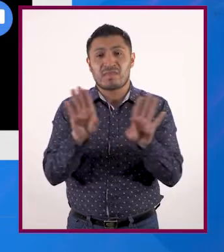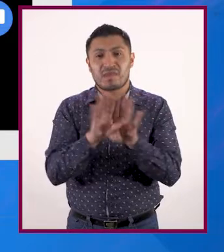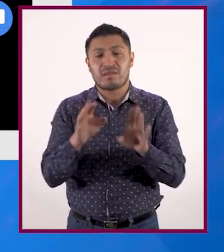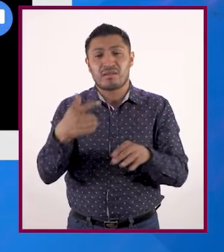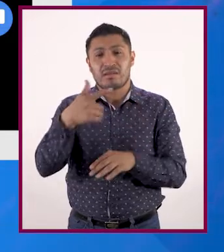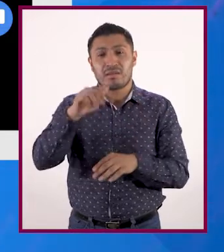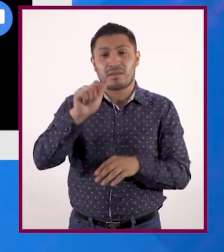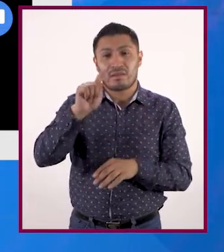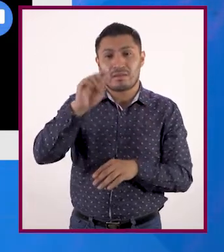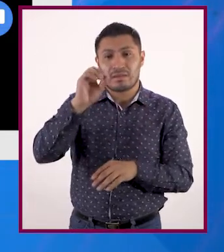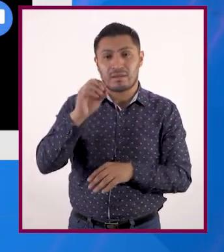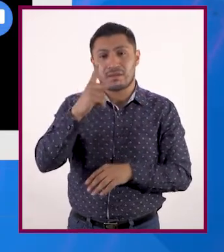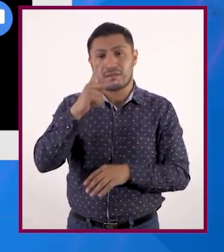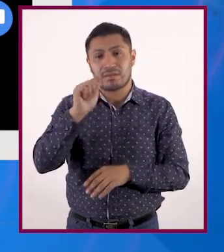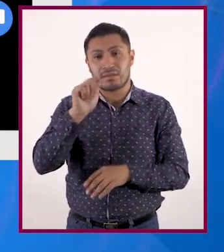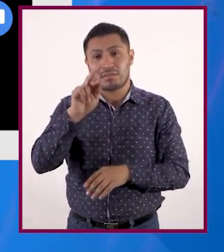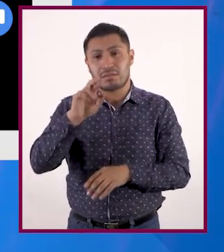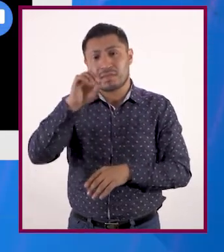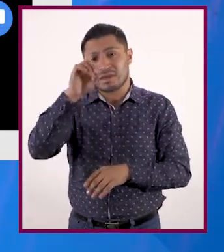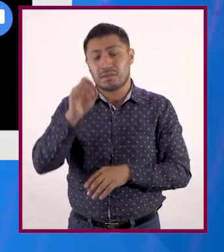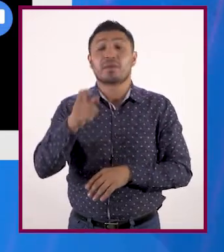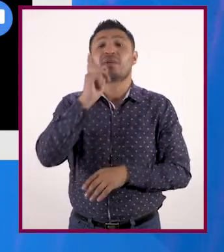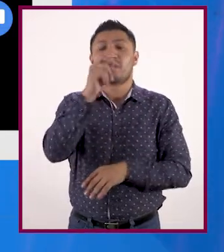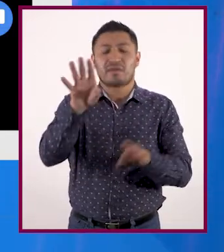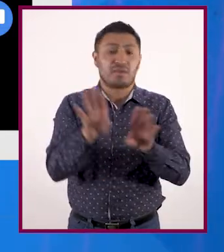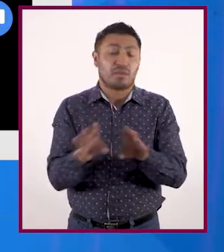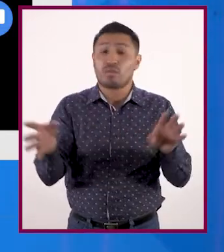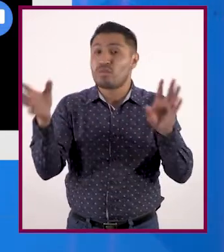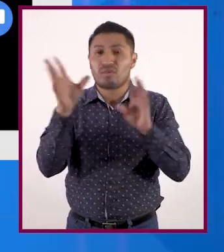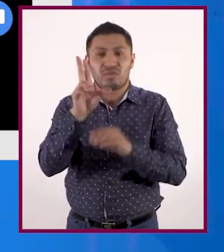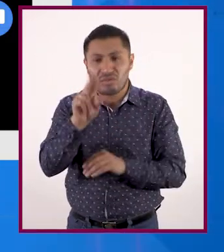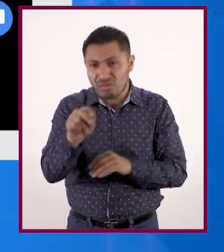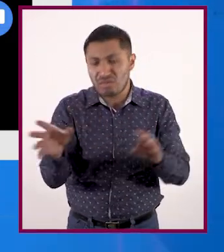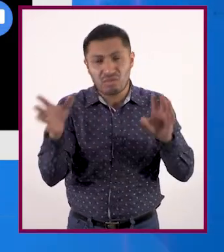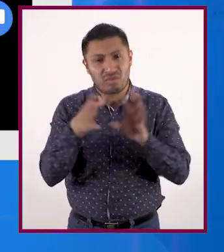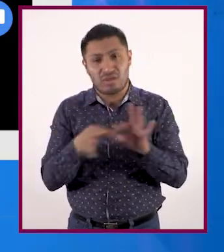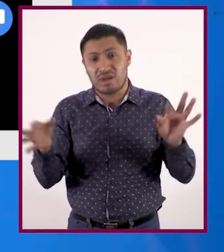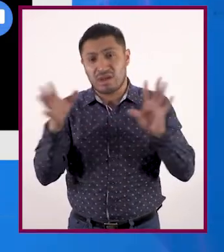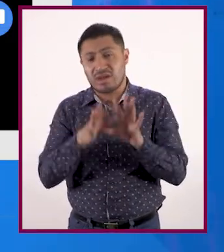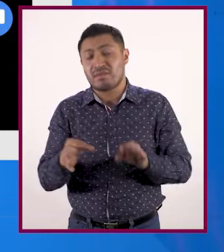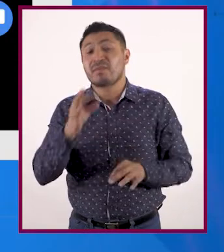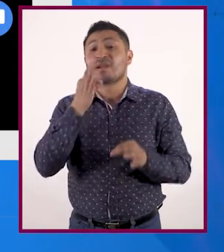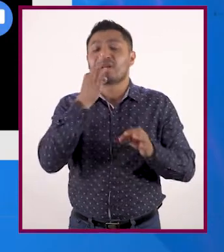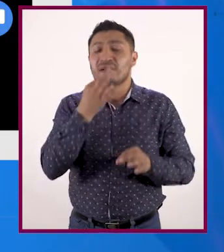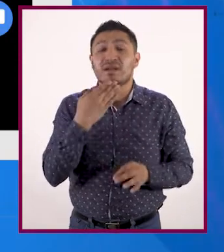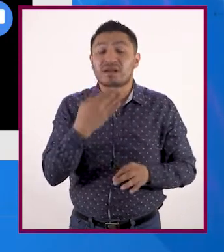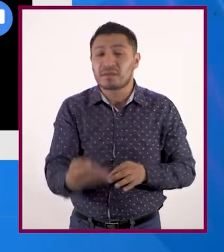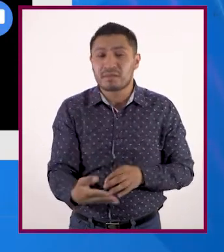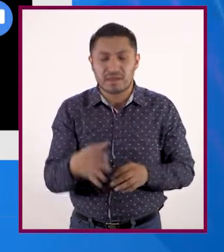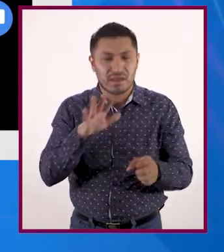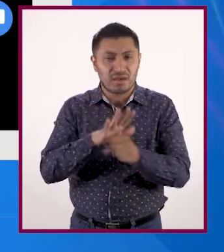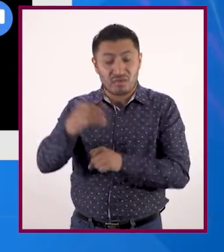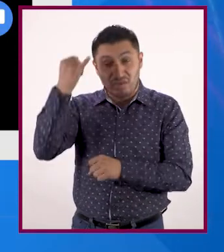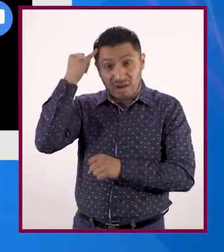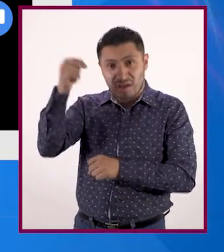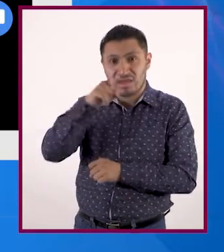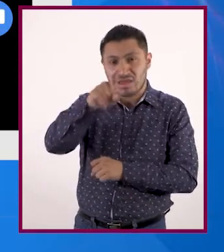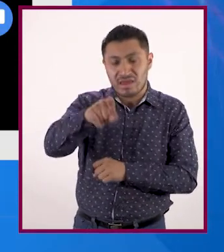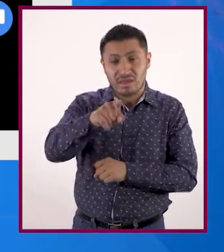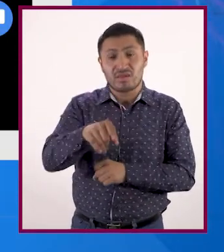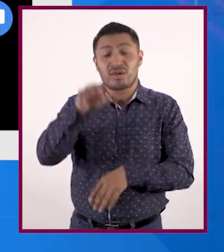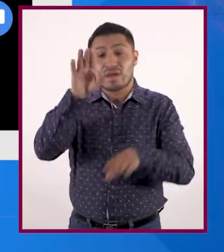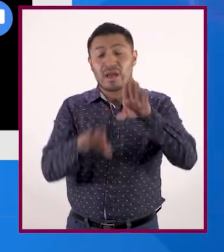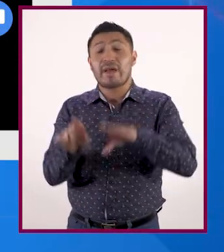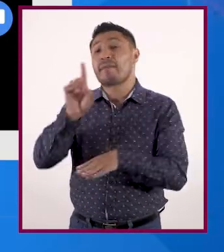gatopardismo qué quiere decir esto que no define es precisamente tu espectro ideológico y por lo tanto en un momento eres